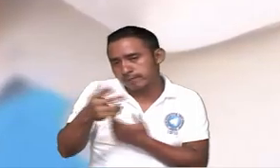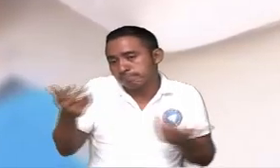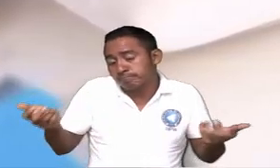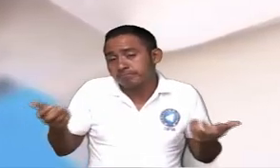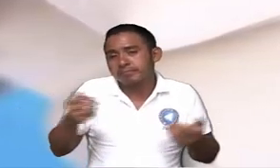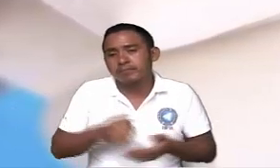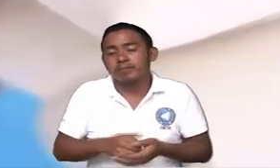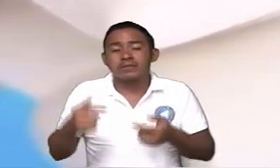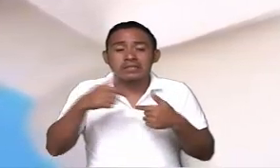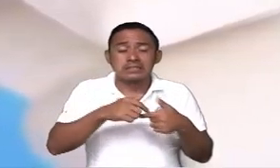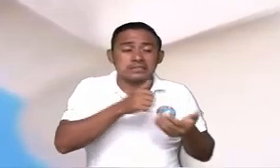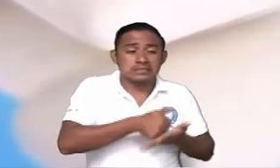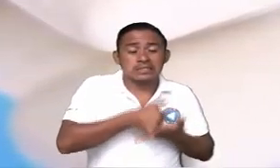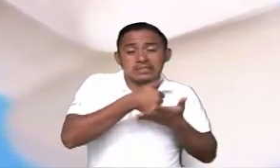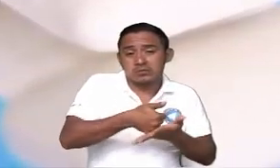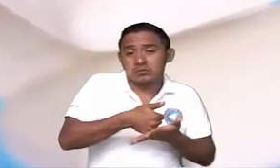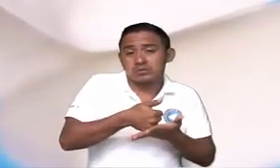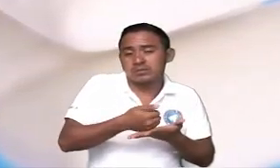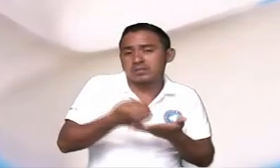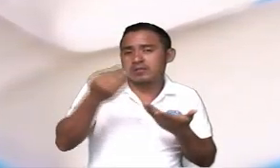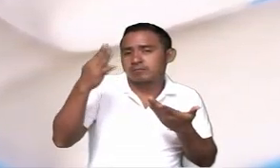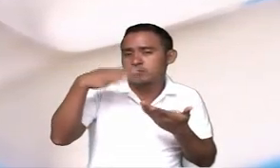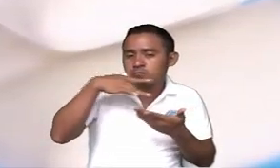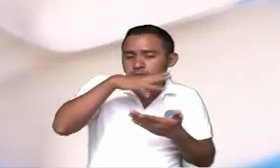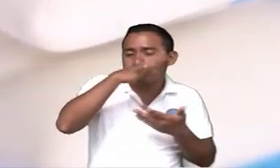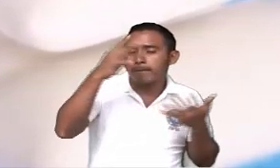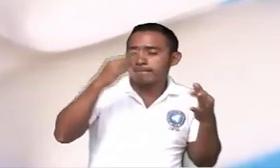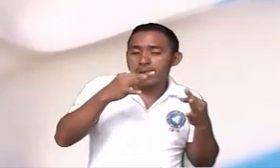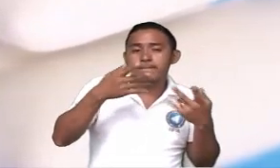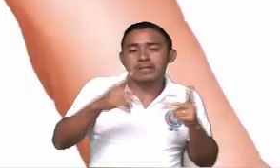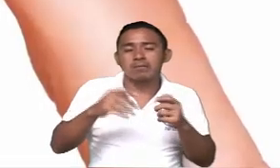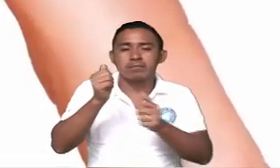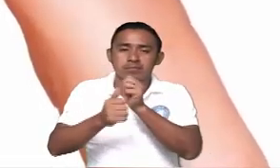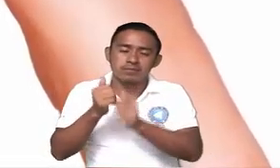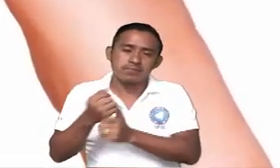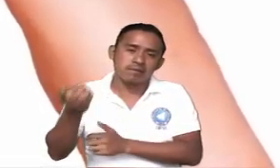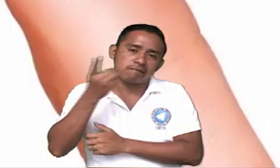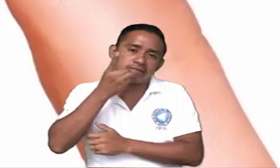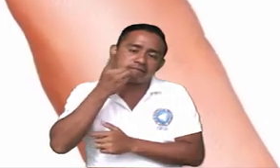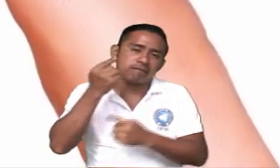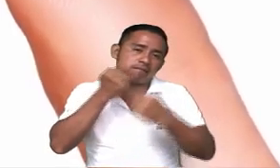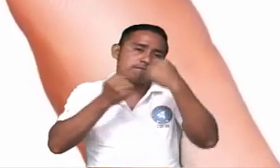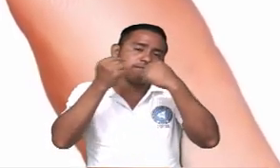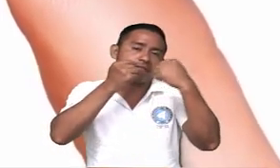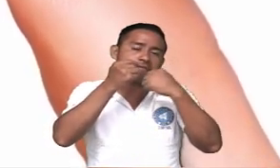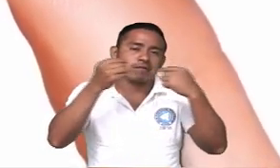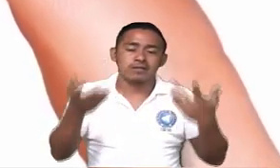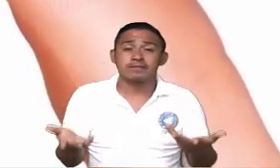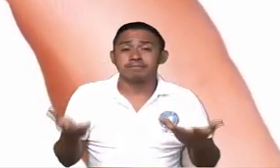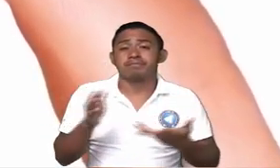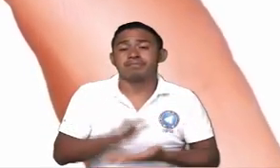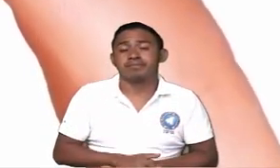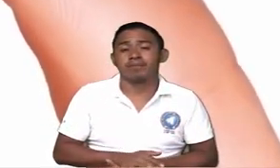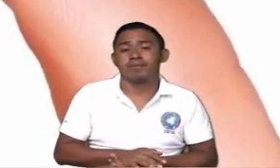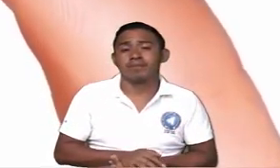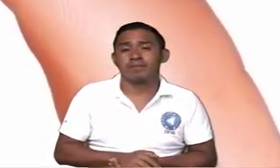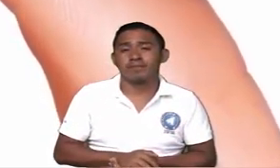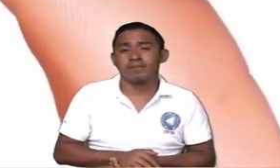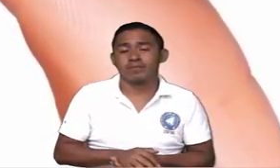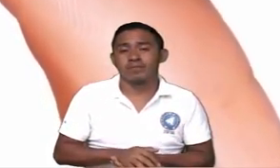Entonces, por un lado, sí te mejora la parte del mal aliento, pero por otro lado, sí te está afectando lo que es